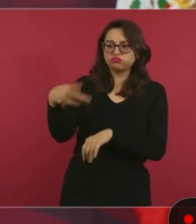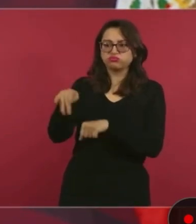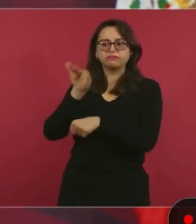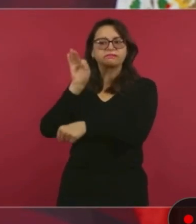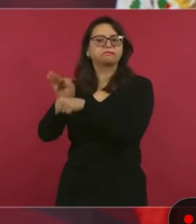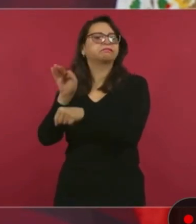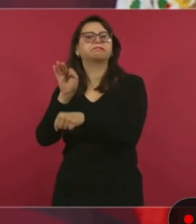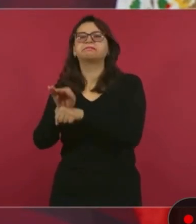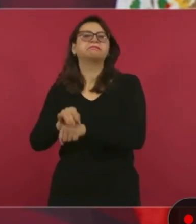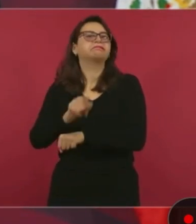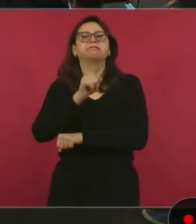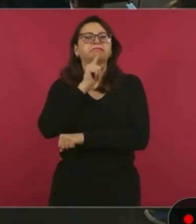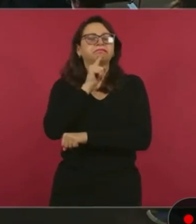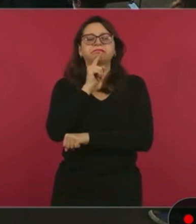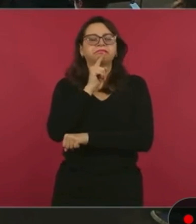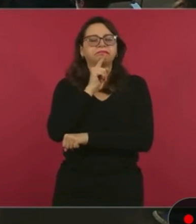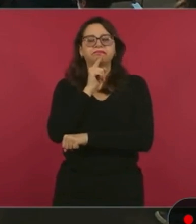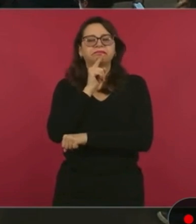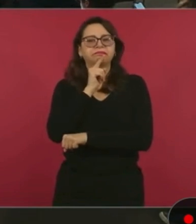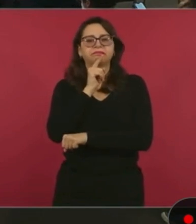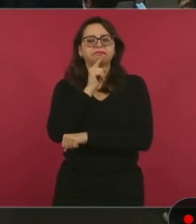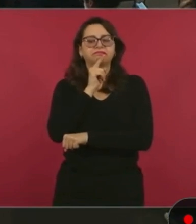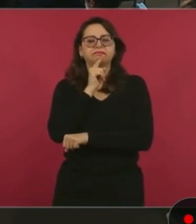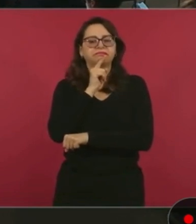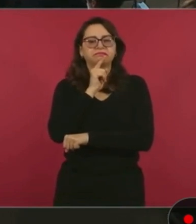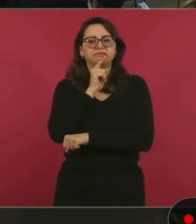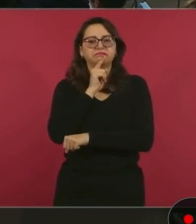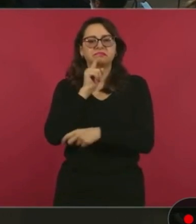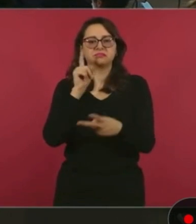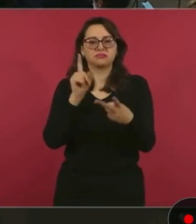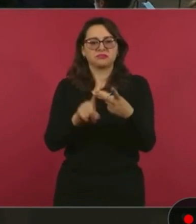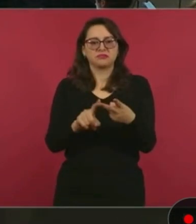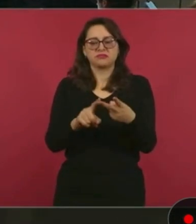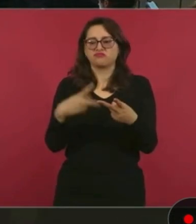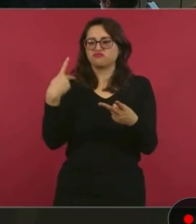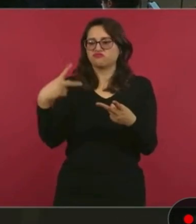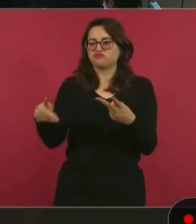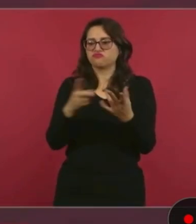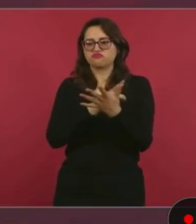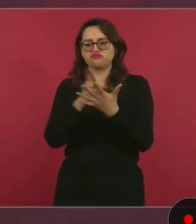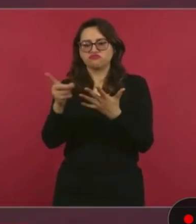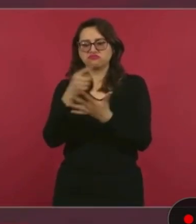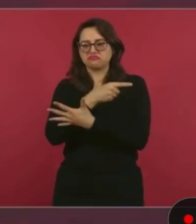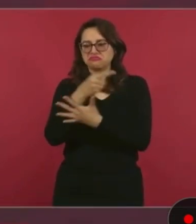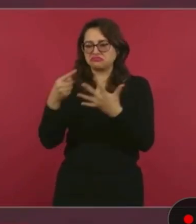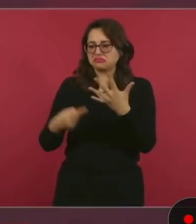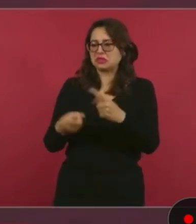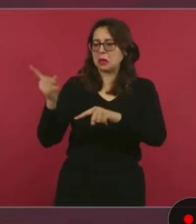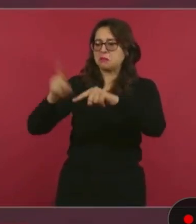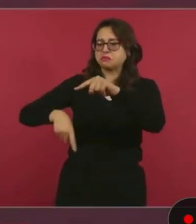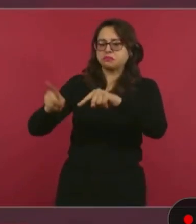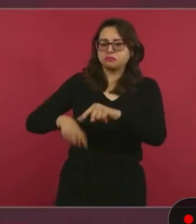a los intereses de los obreros, les han quitado prestaciones